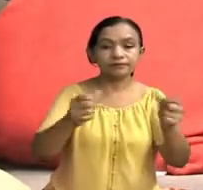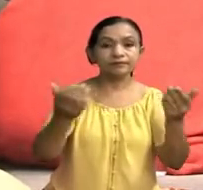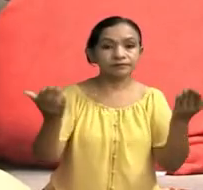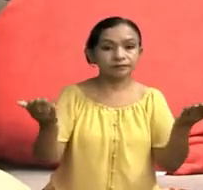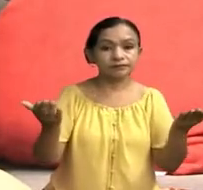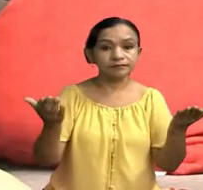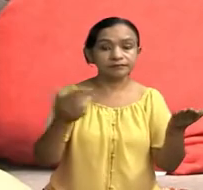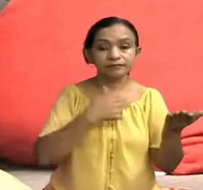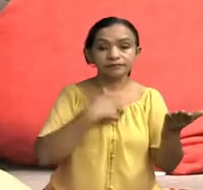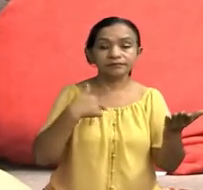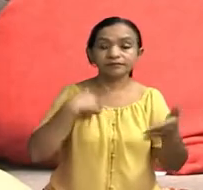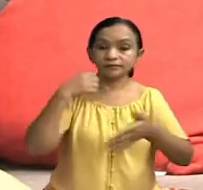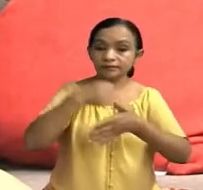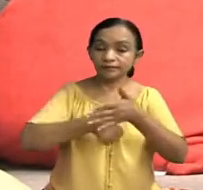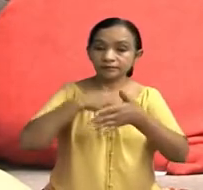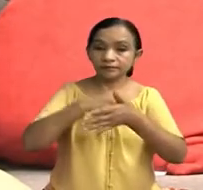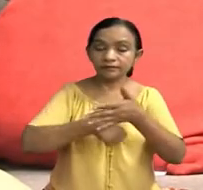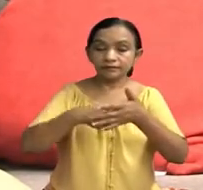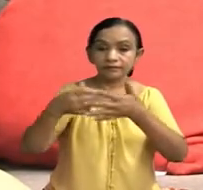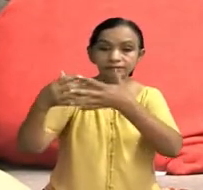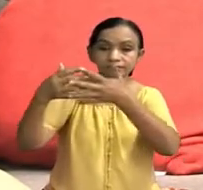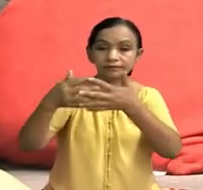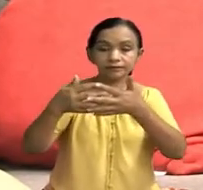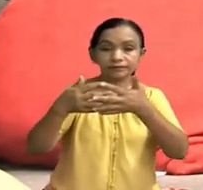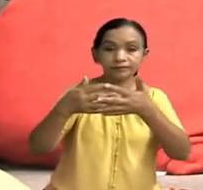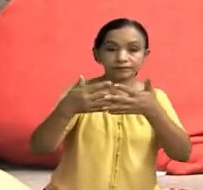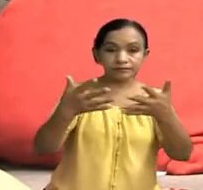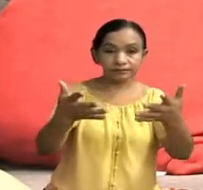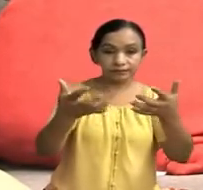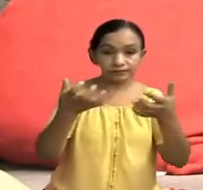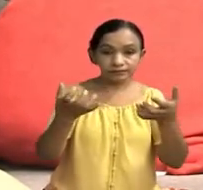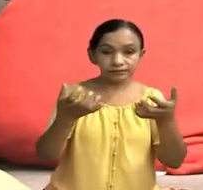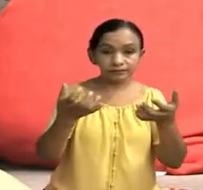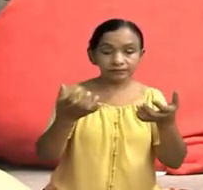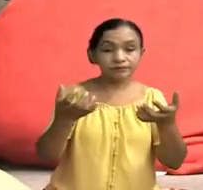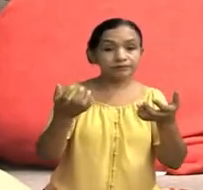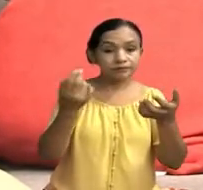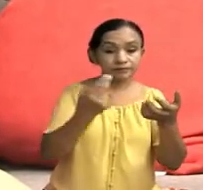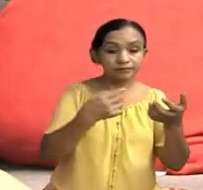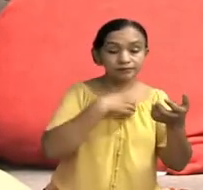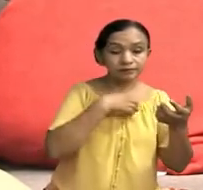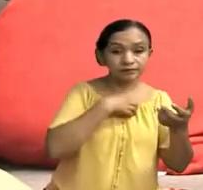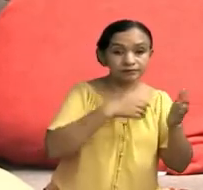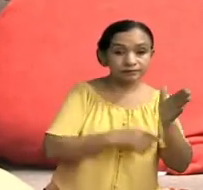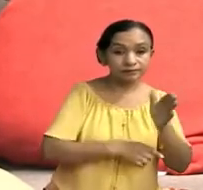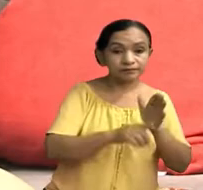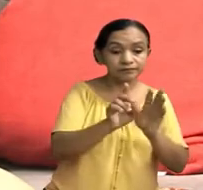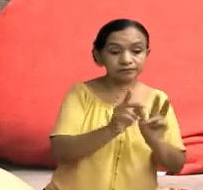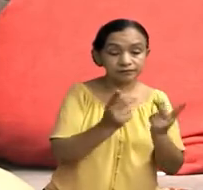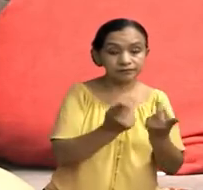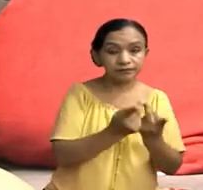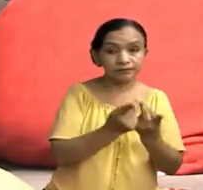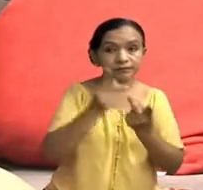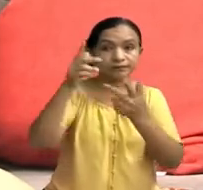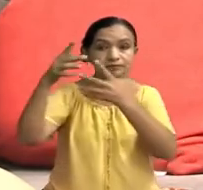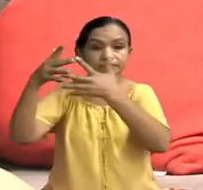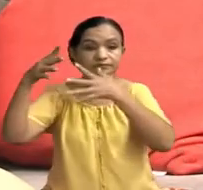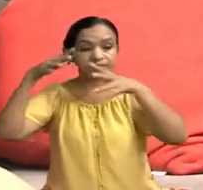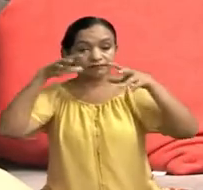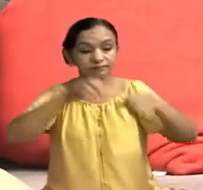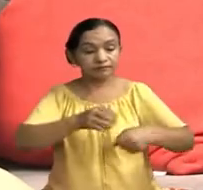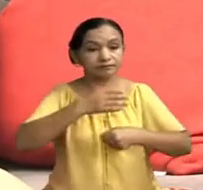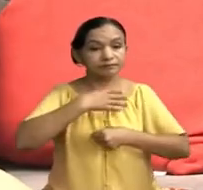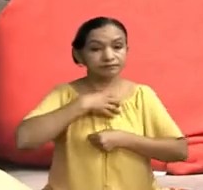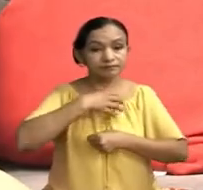Entonces, ahí está la lucha entre el imperio y la nación. La nación que quiere utilizar esos recursos para el desarrollo de sus pueblos. Y esa es una de las luchas más